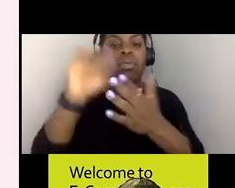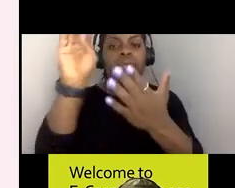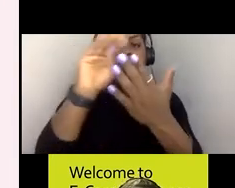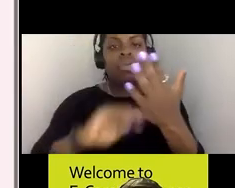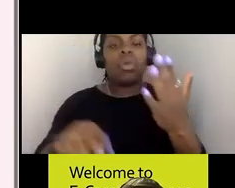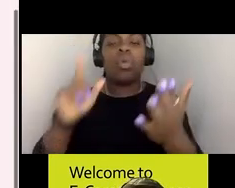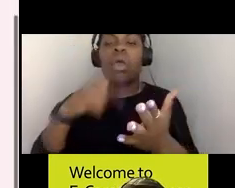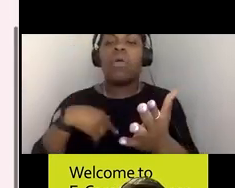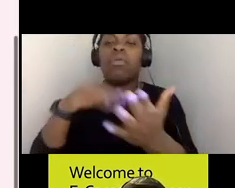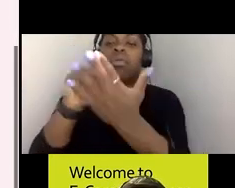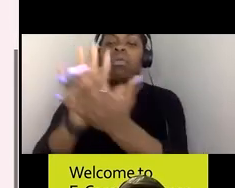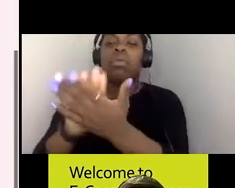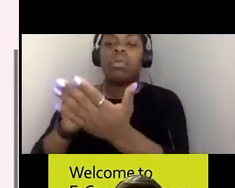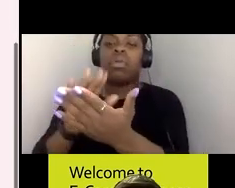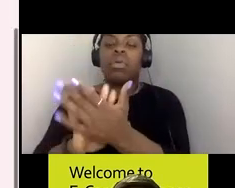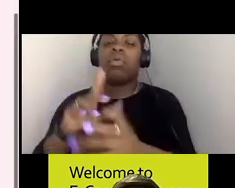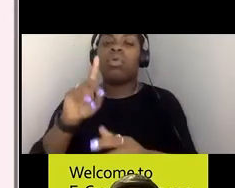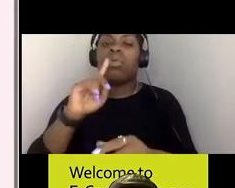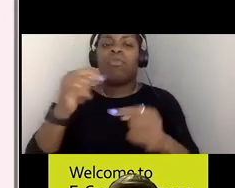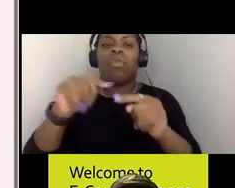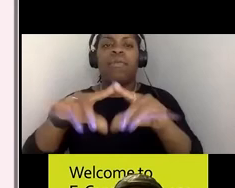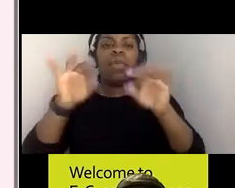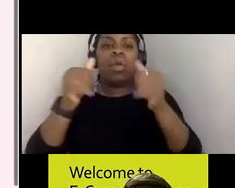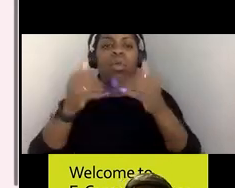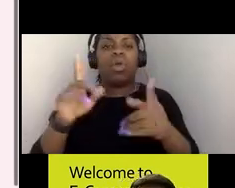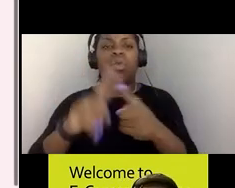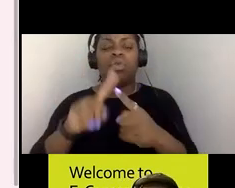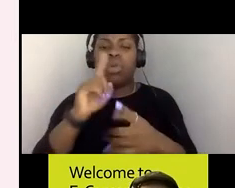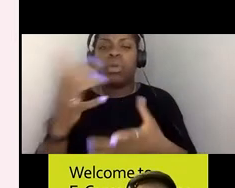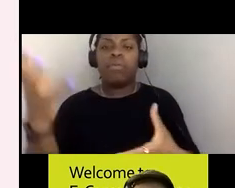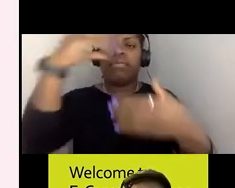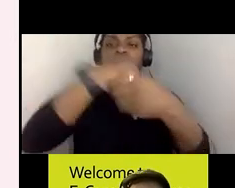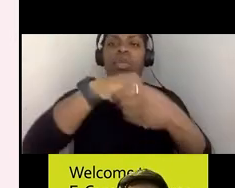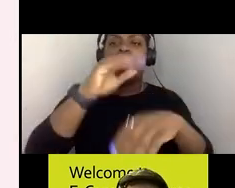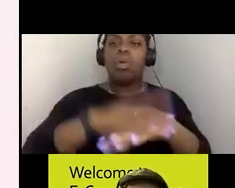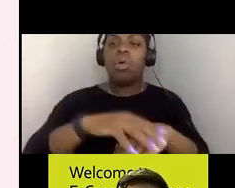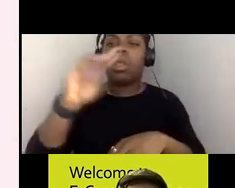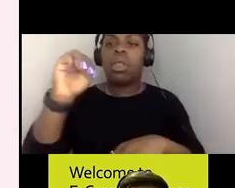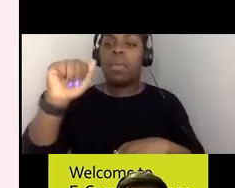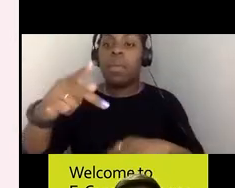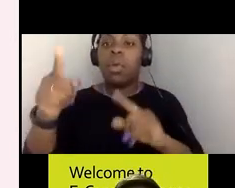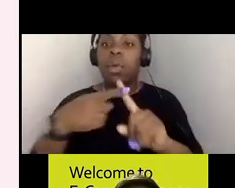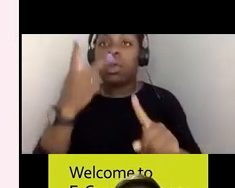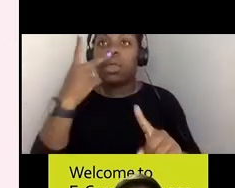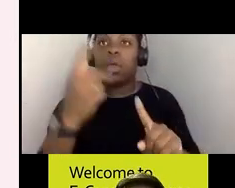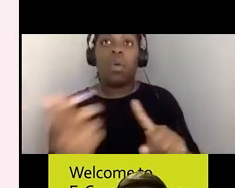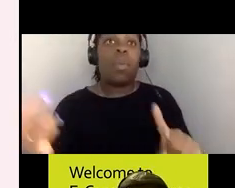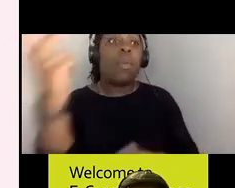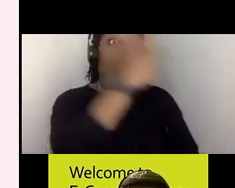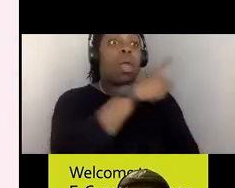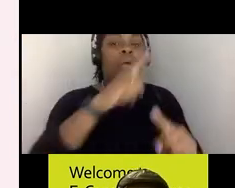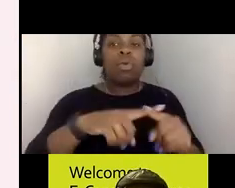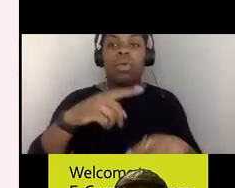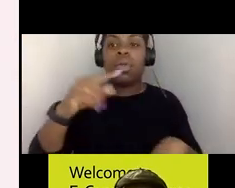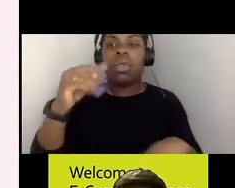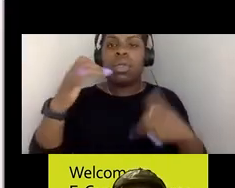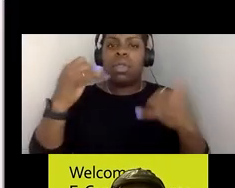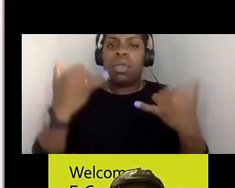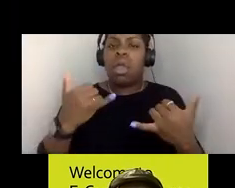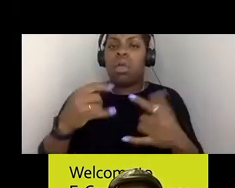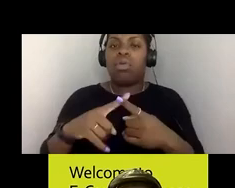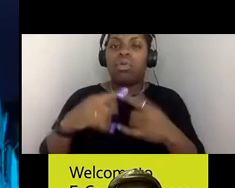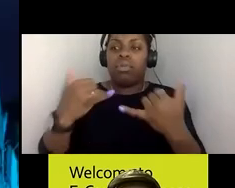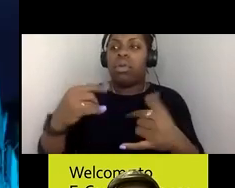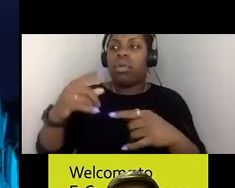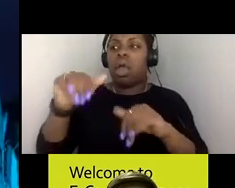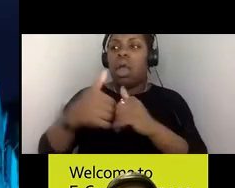este formulario de Google, nosotros vamos a grabar esta data y ponerlo en el mapa y van a ver que cuando regresemos al mapa,